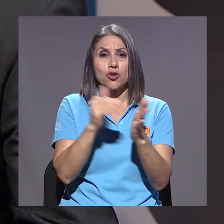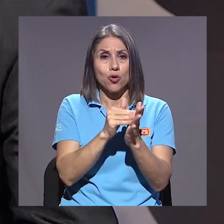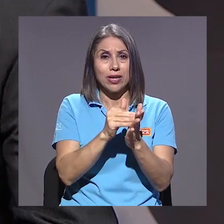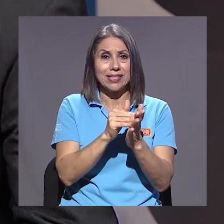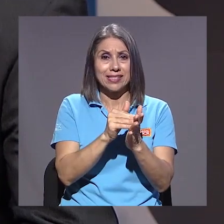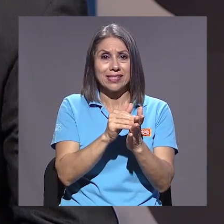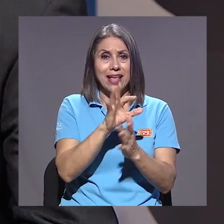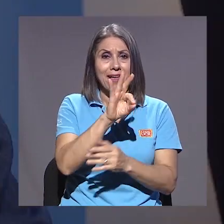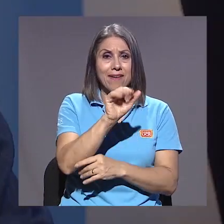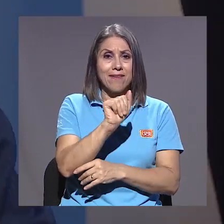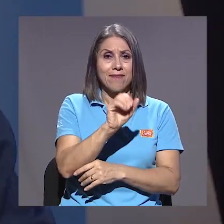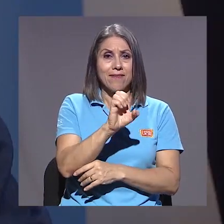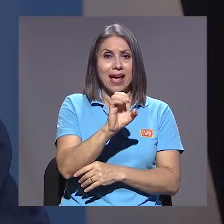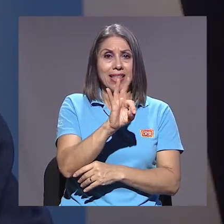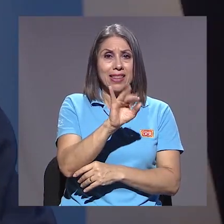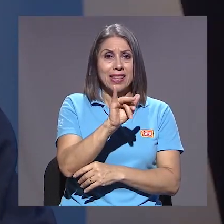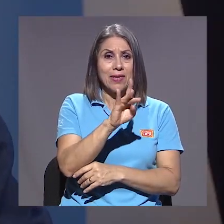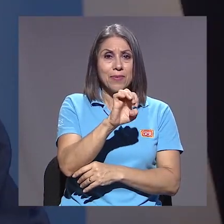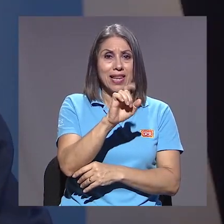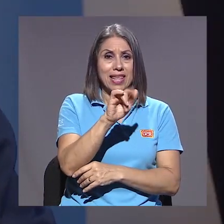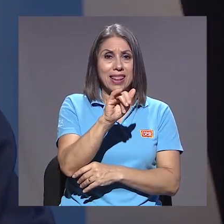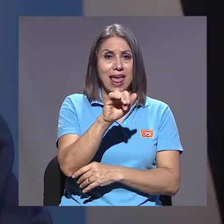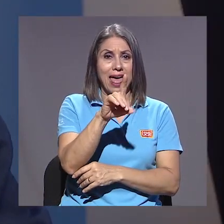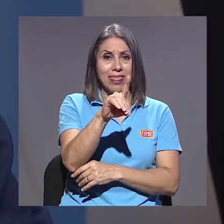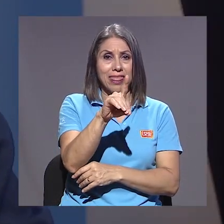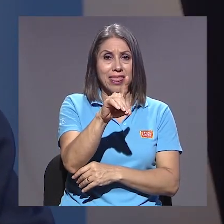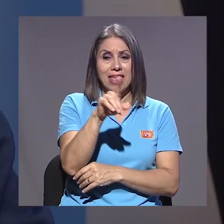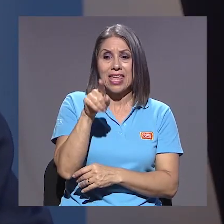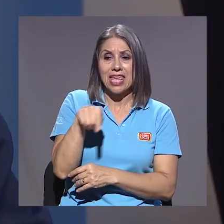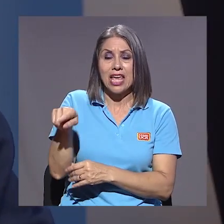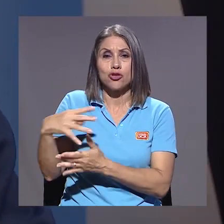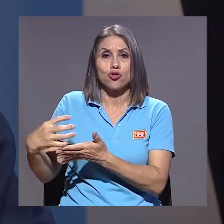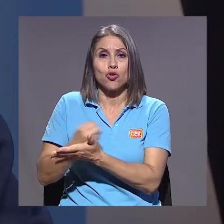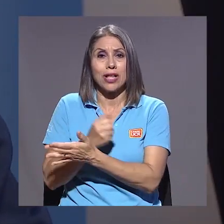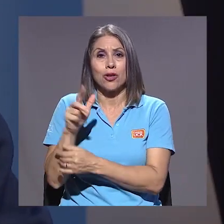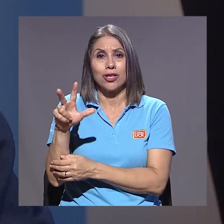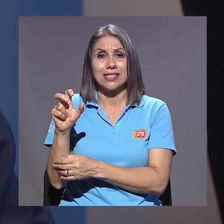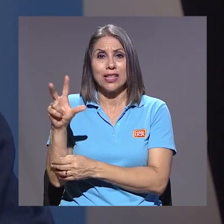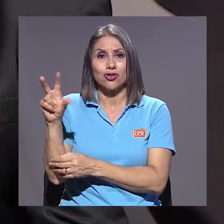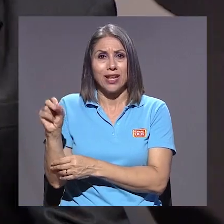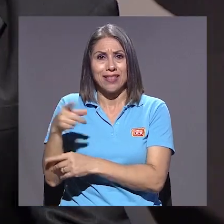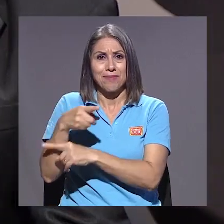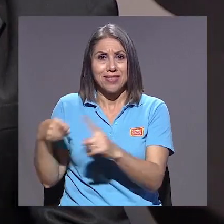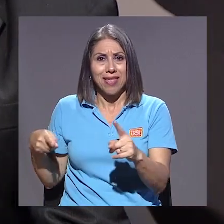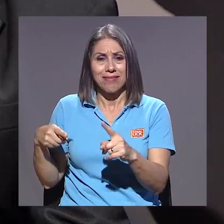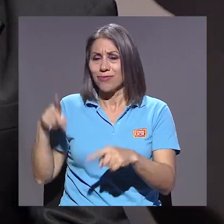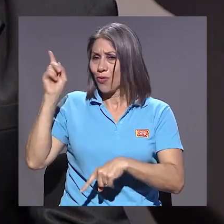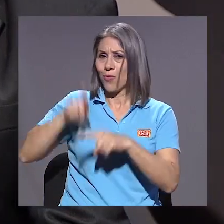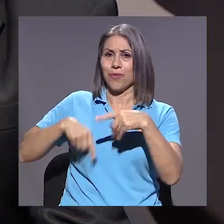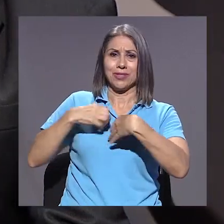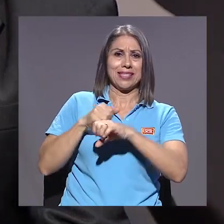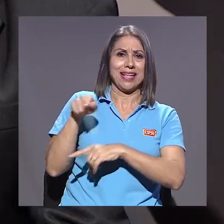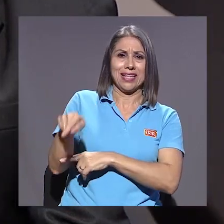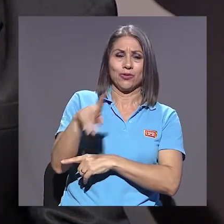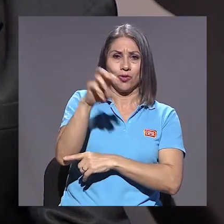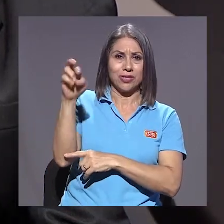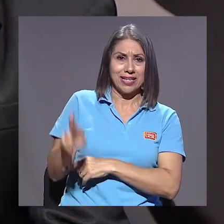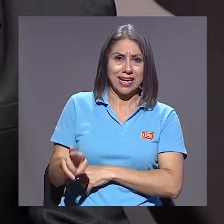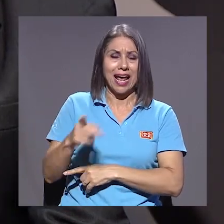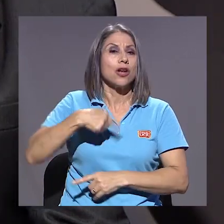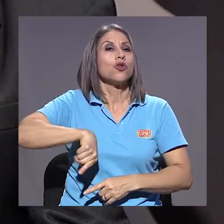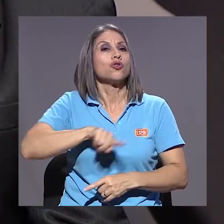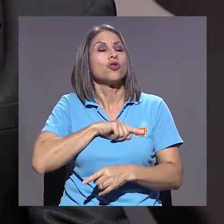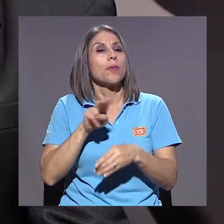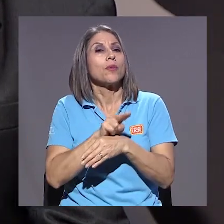330. Entonces no podemos hacer esto. Este país, claro, y ya lo hemos dicho, vamos a usar el valor que tenía el precio del proyecto